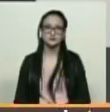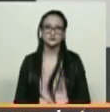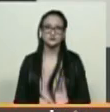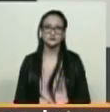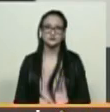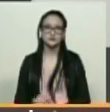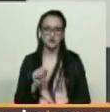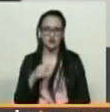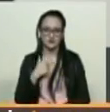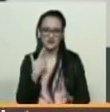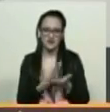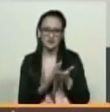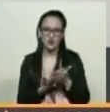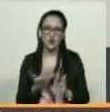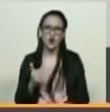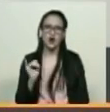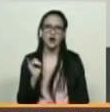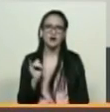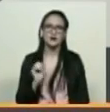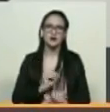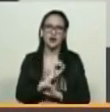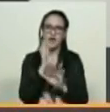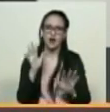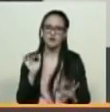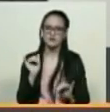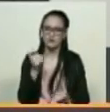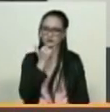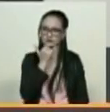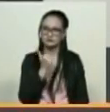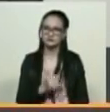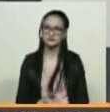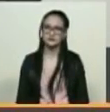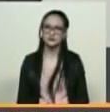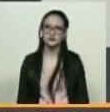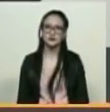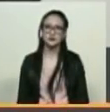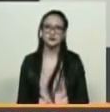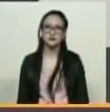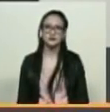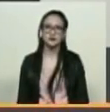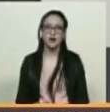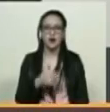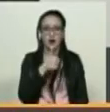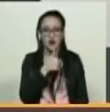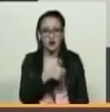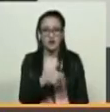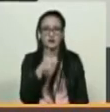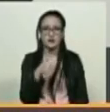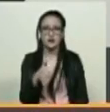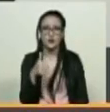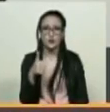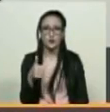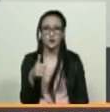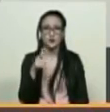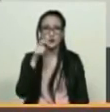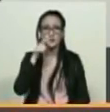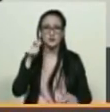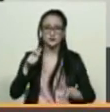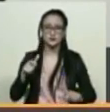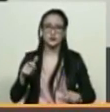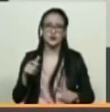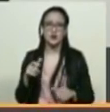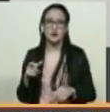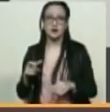Que me desmienta, que tenemos los testimonios claros de lo que ocurrió. Y fueron por cada uno de los posibles candidatos de la